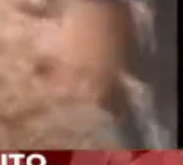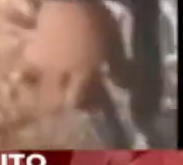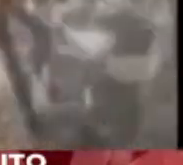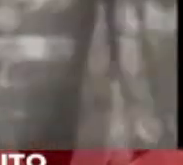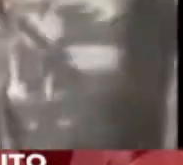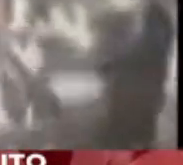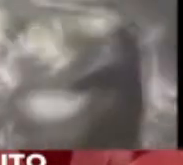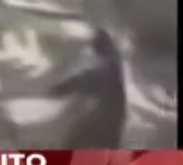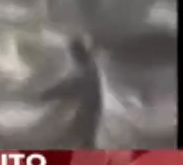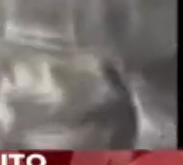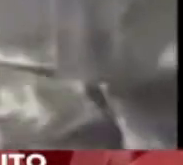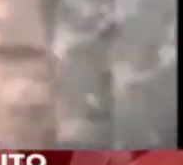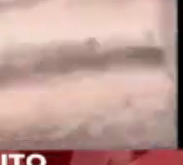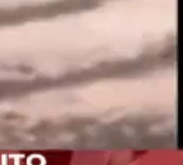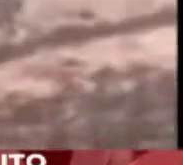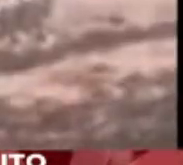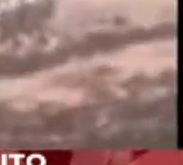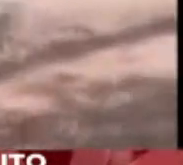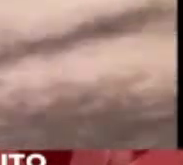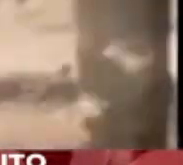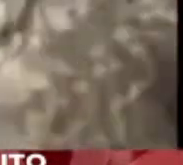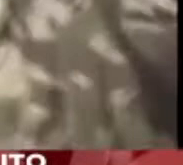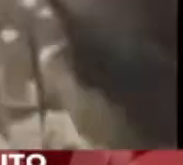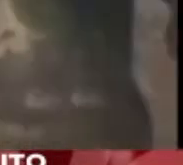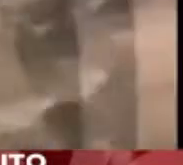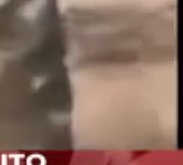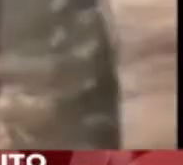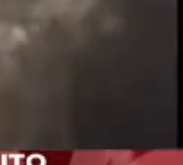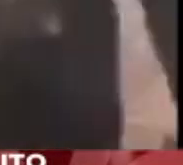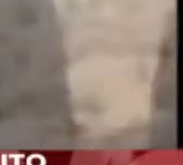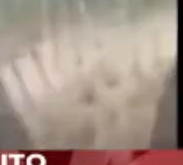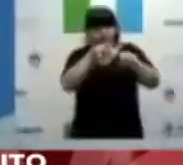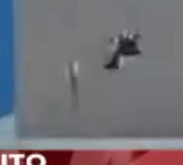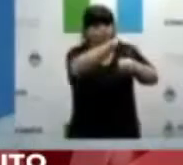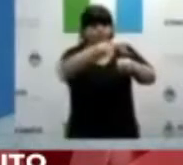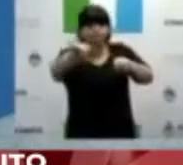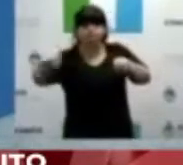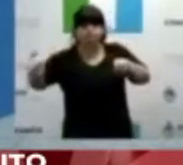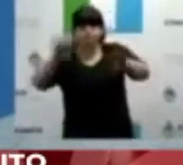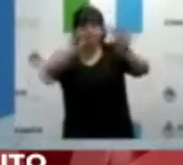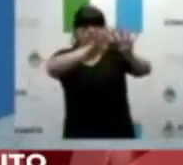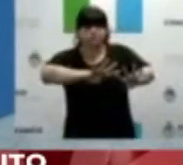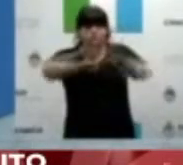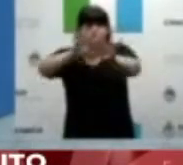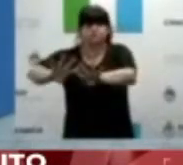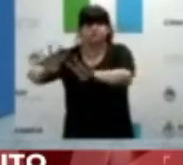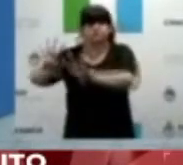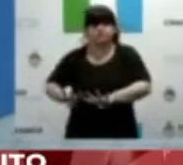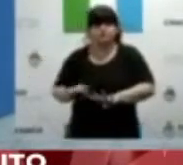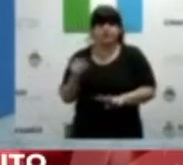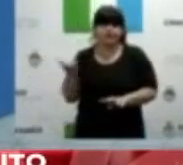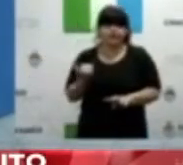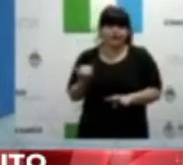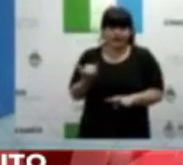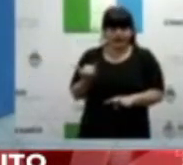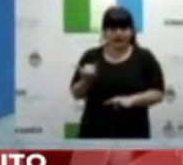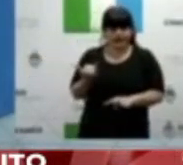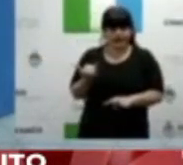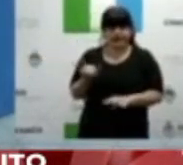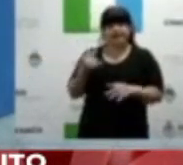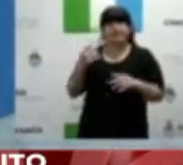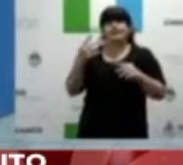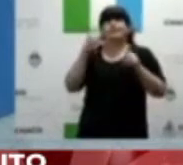jefaturas de secciones, creemos nosotros que sería muy importante tener una base de operaciones en el impenetrable